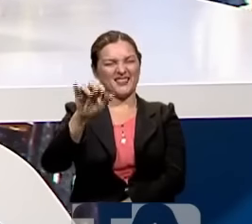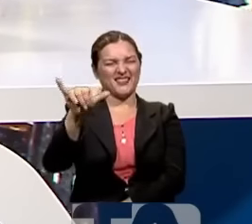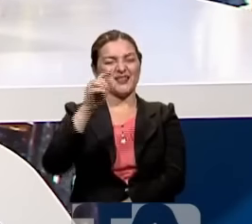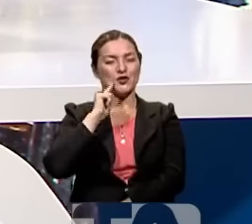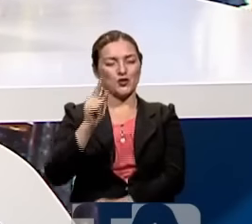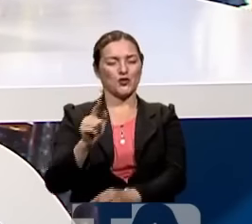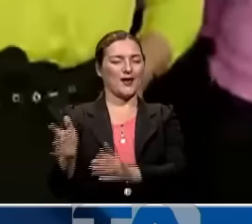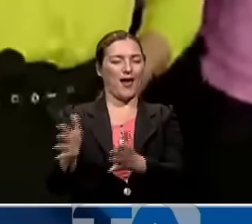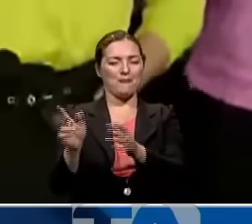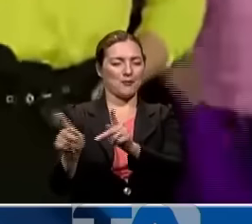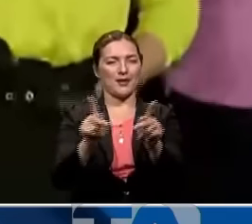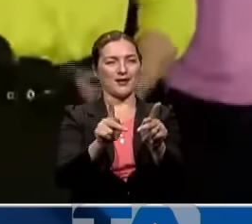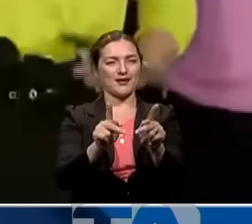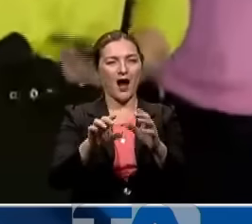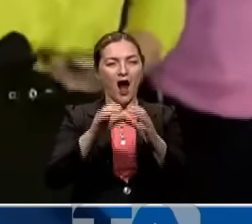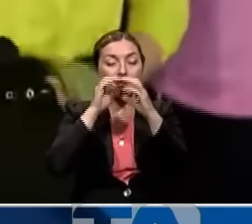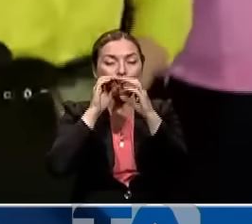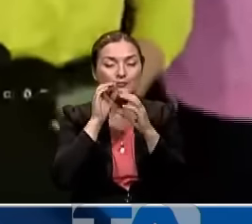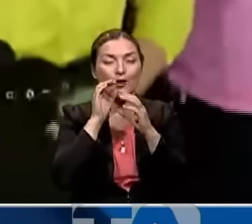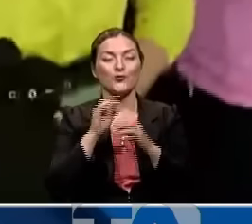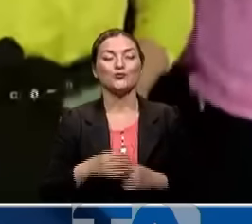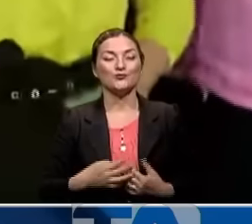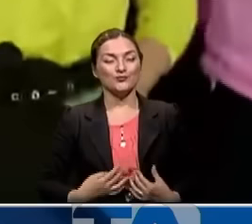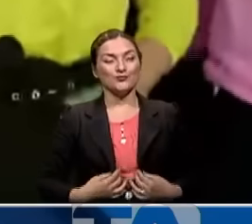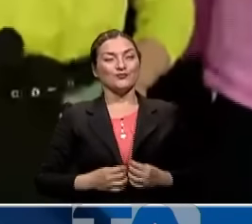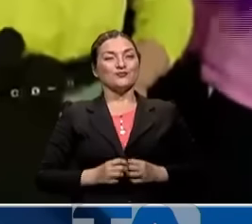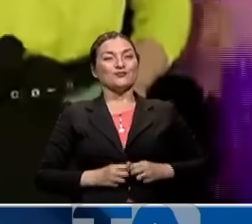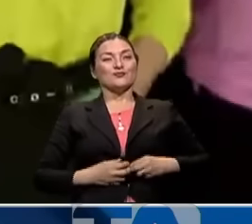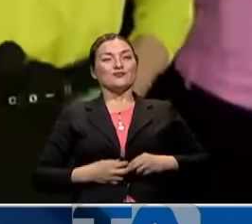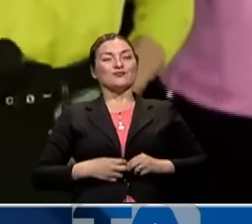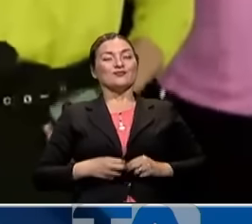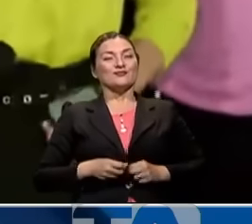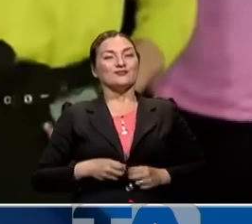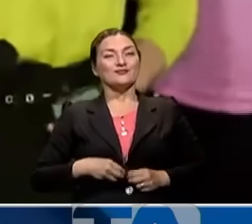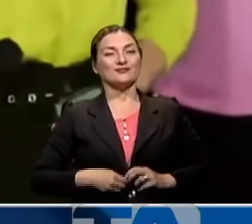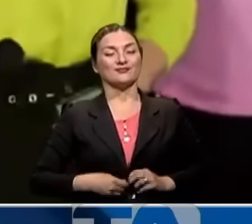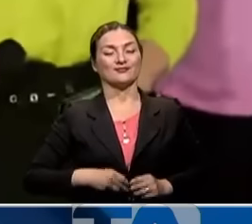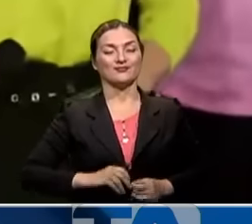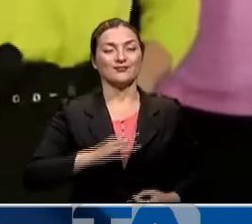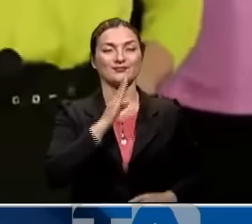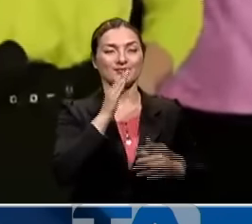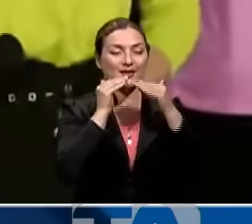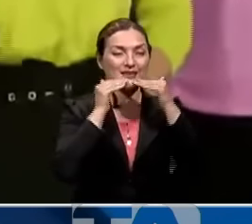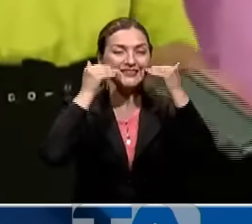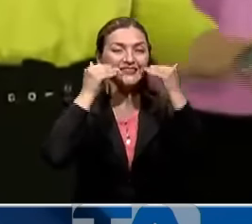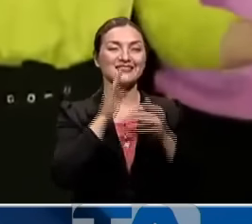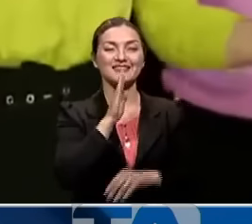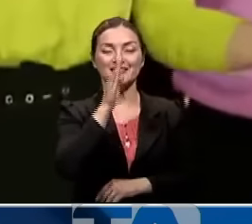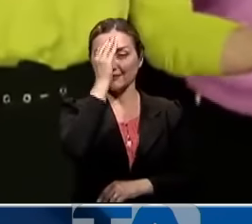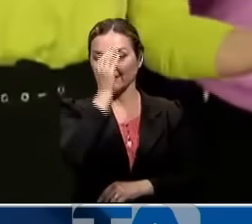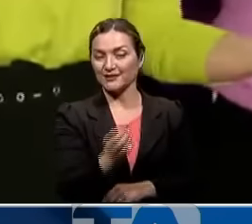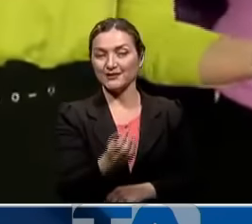lista para también probar esta guagua de pan. Y muy sonriente como siempre, Steffi. Buenos días.